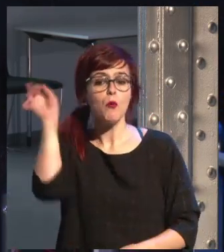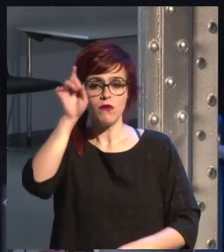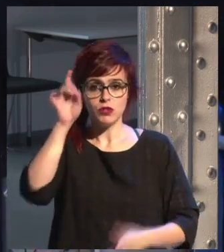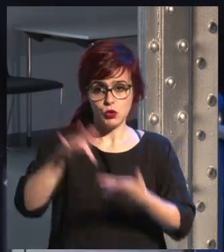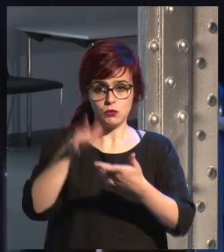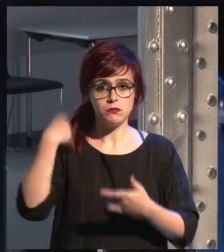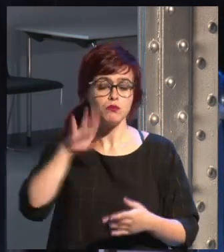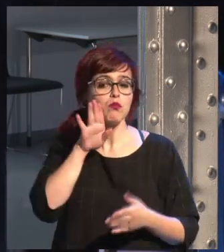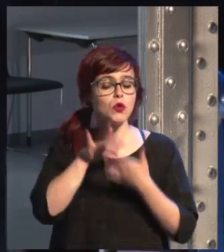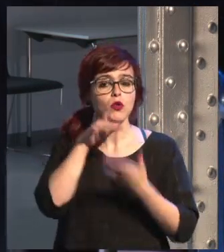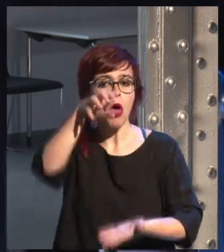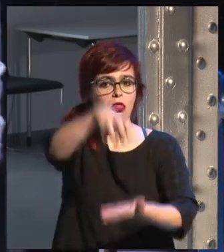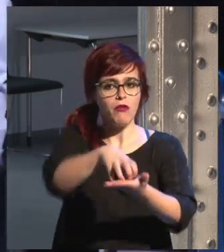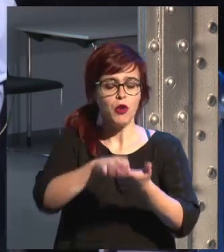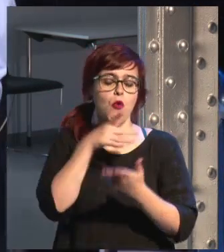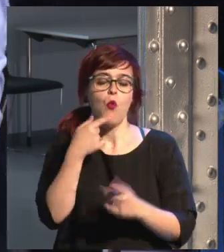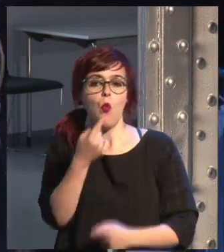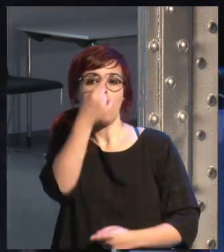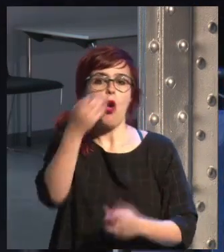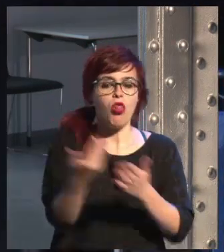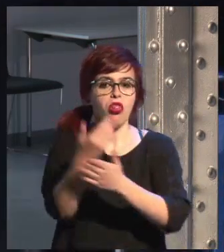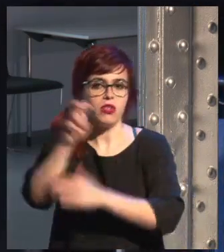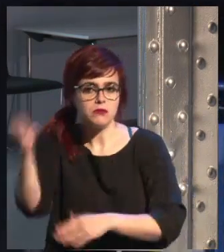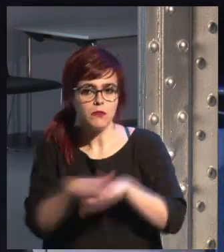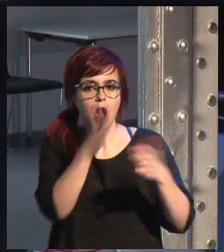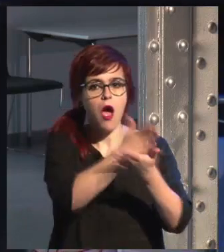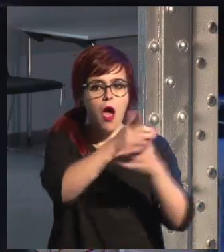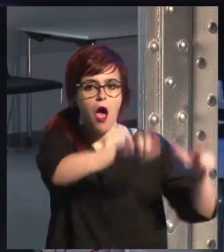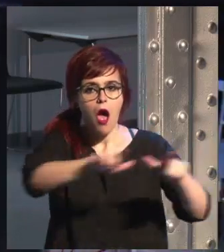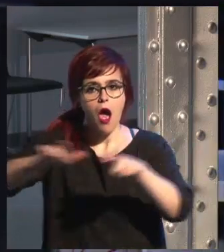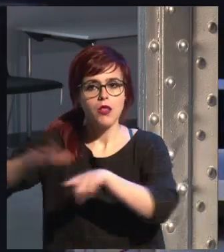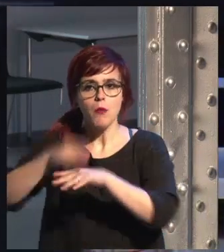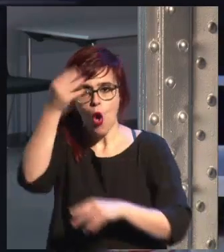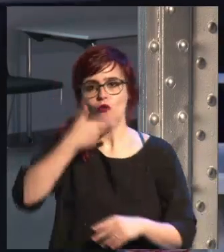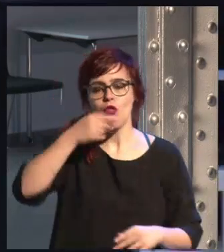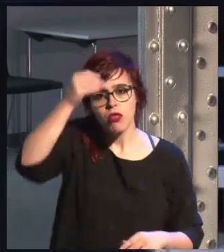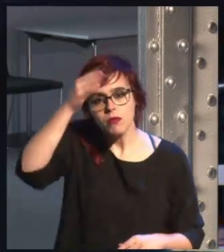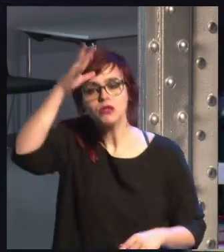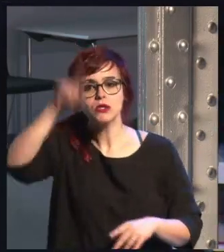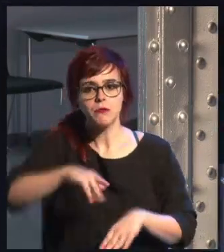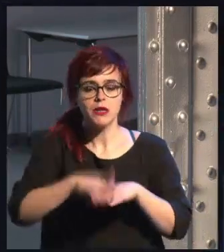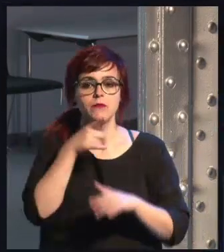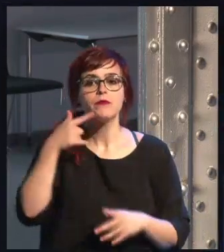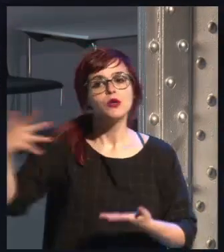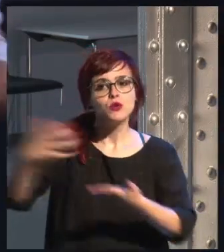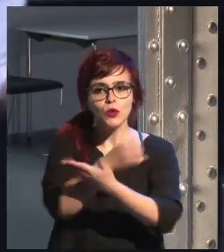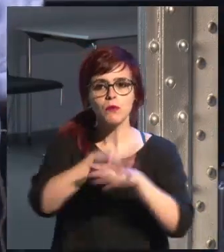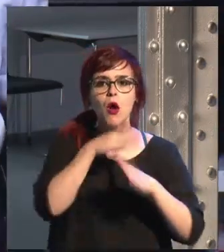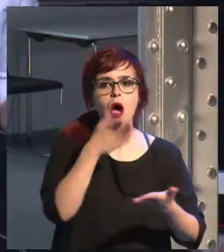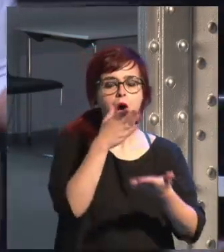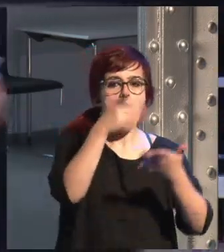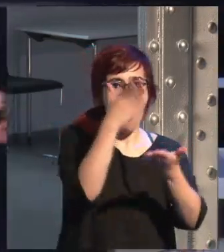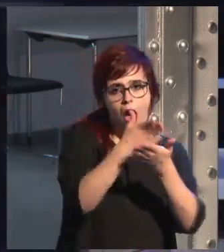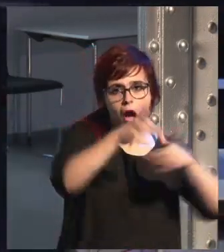instale en su centro durante uno o varios días, pues impartiría unos conocimientos, luego los chavales irían pasando por el aula y luego